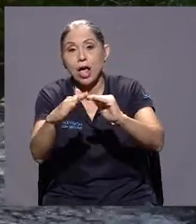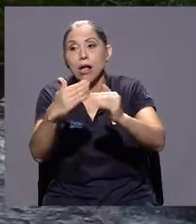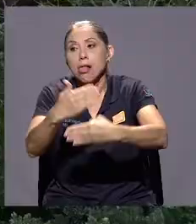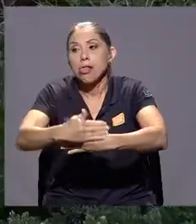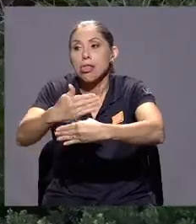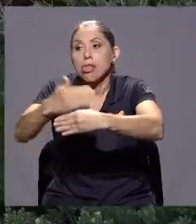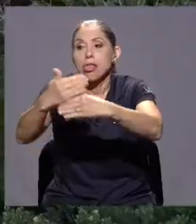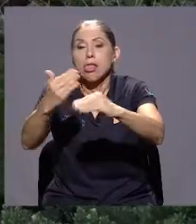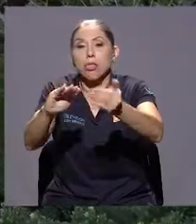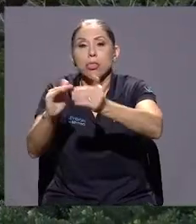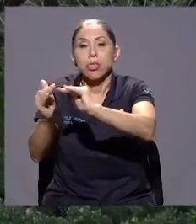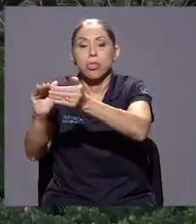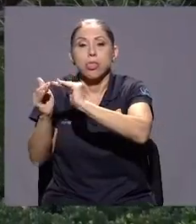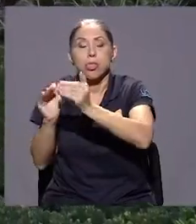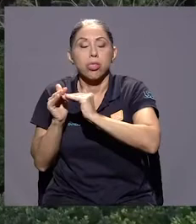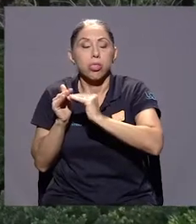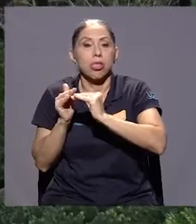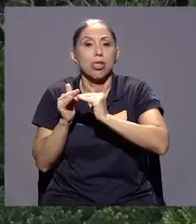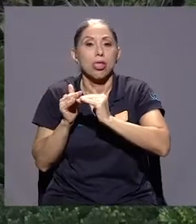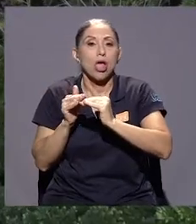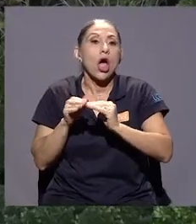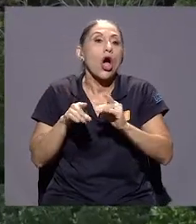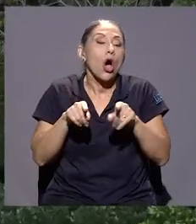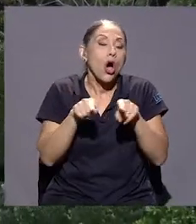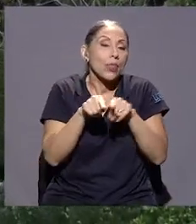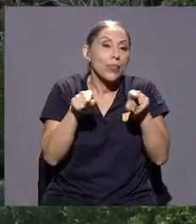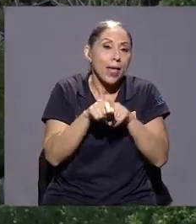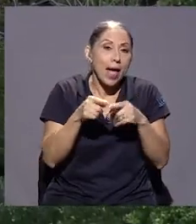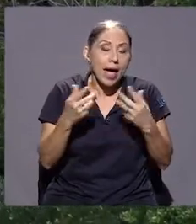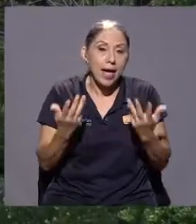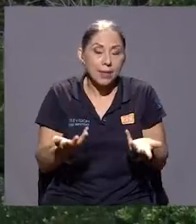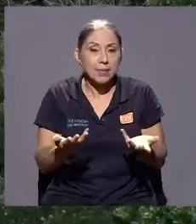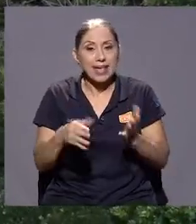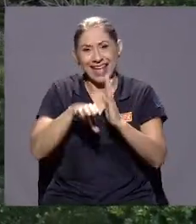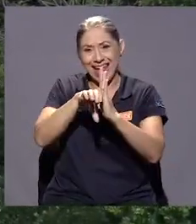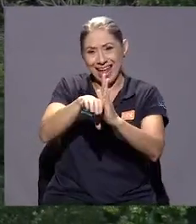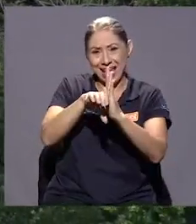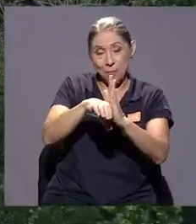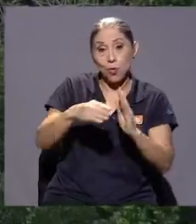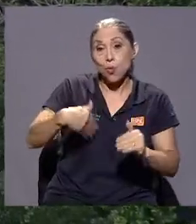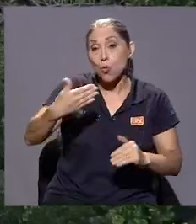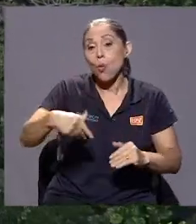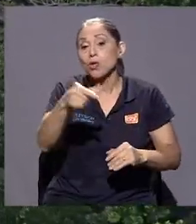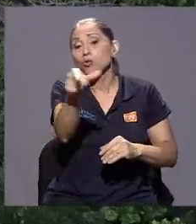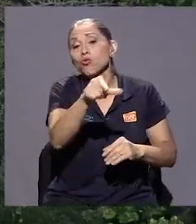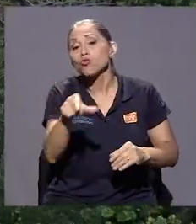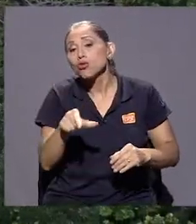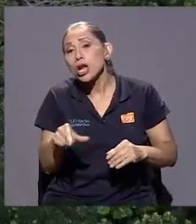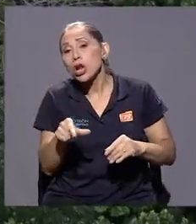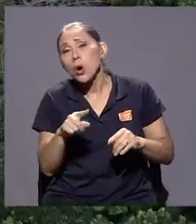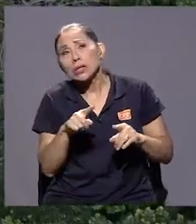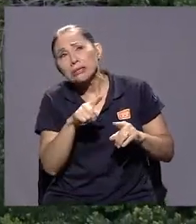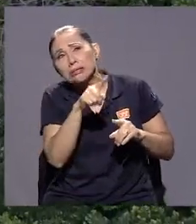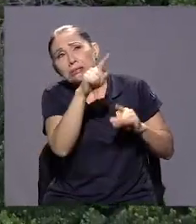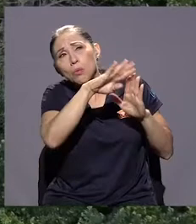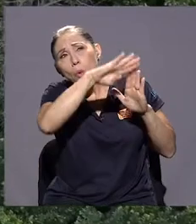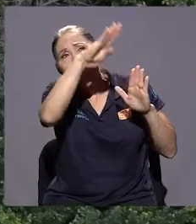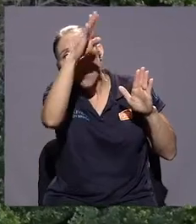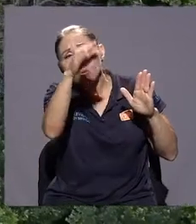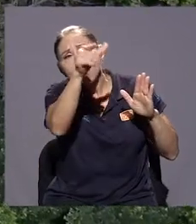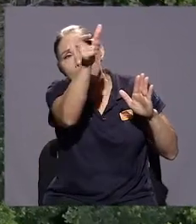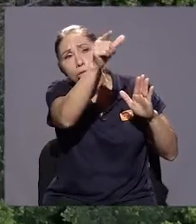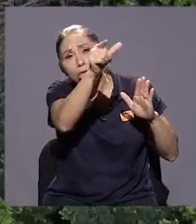en muchos casos que puede afectar de cómo se ha sumando y se van sumando digamos los problemas mientras va bajando digamos ya sea de